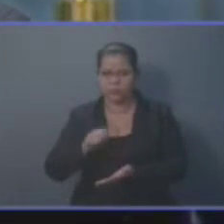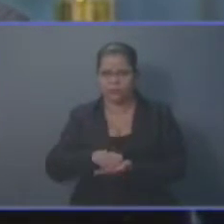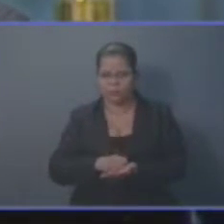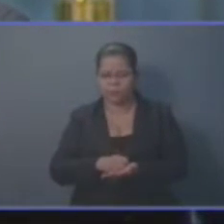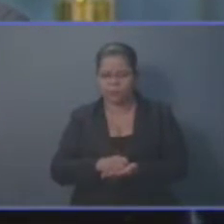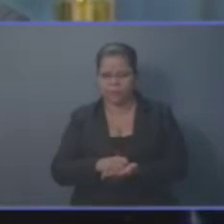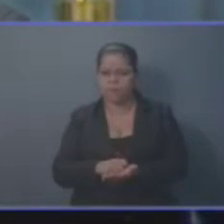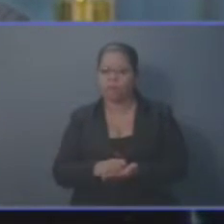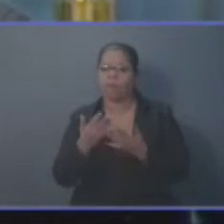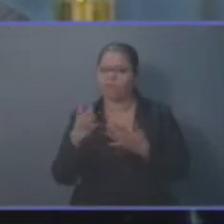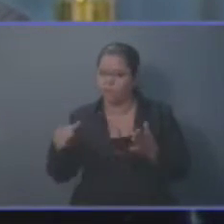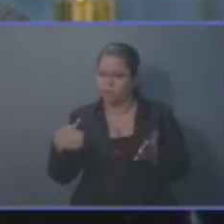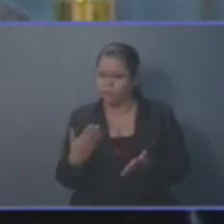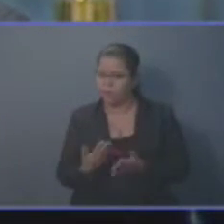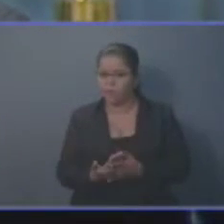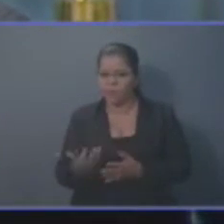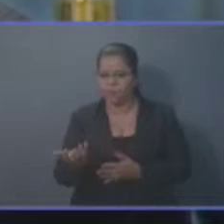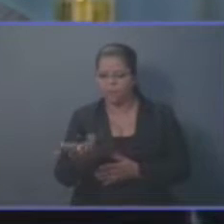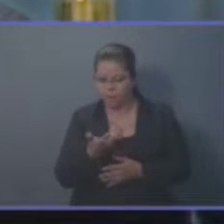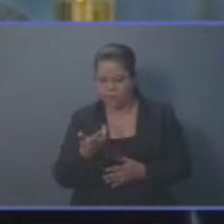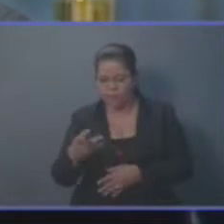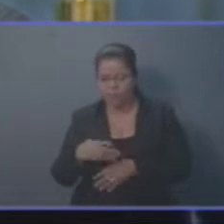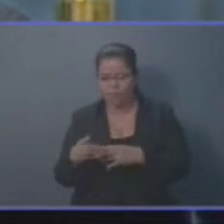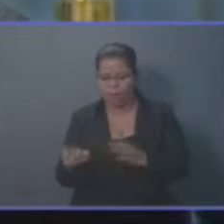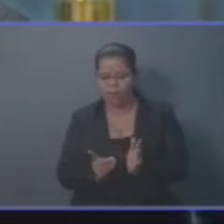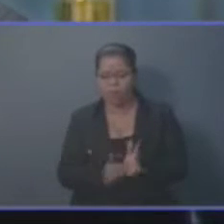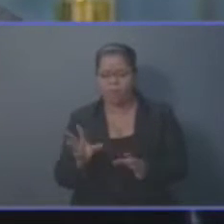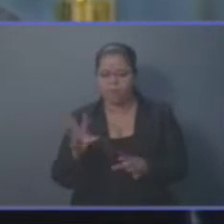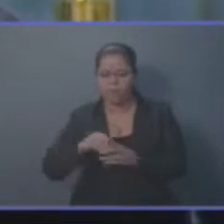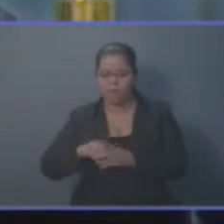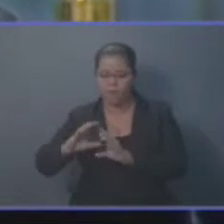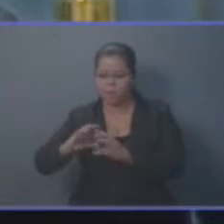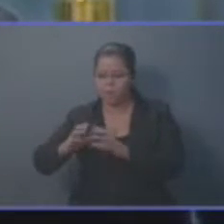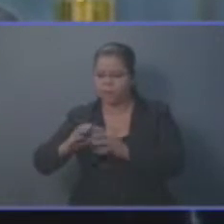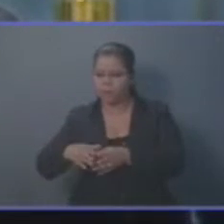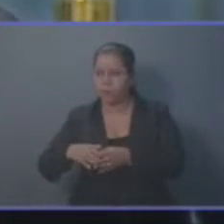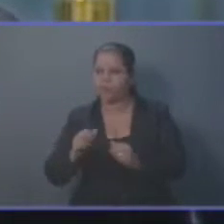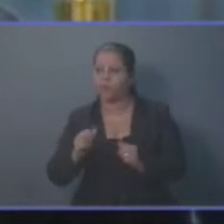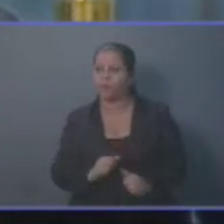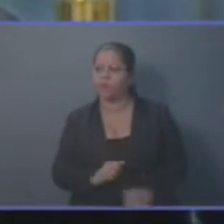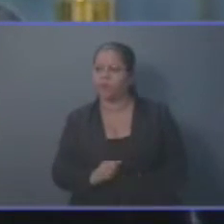mayoría de las firmas de los miembros de la Comisión de